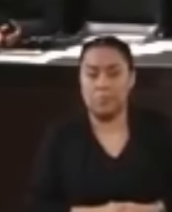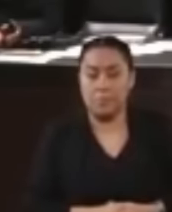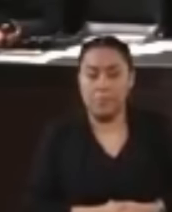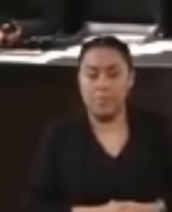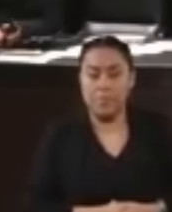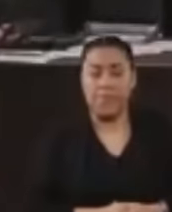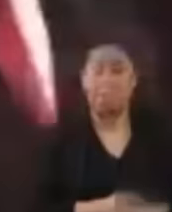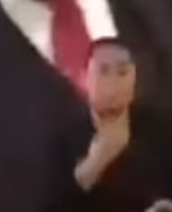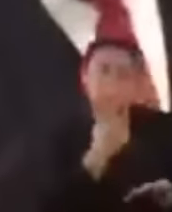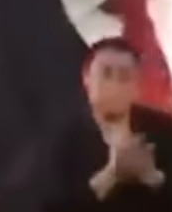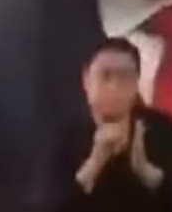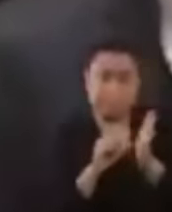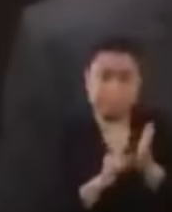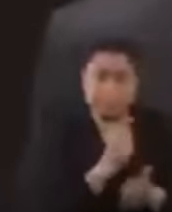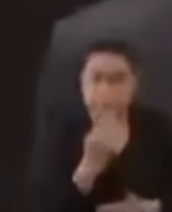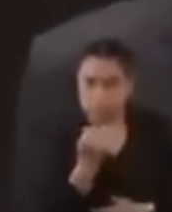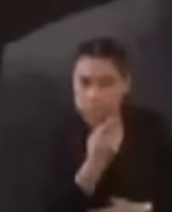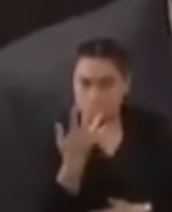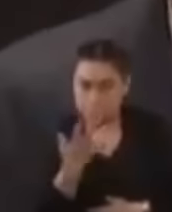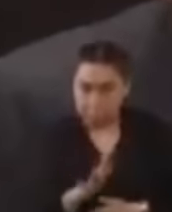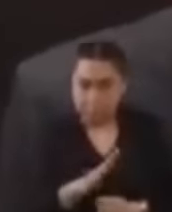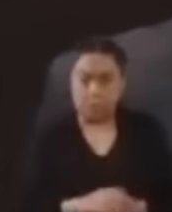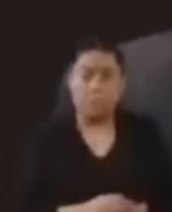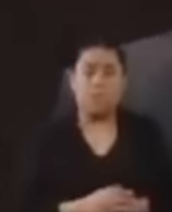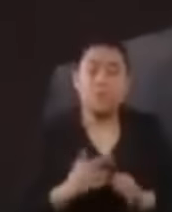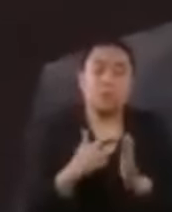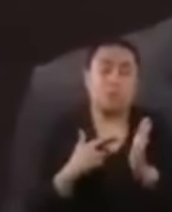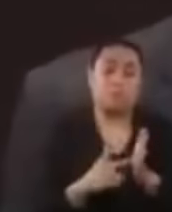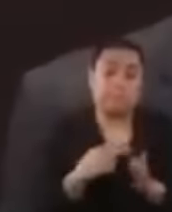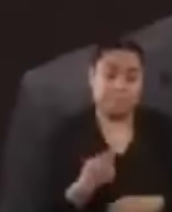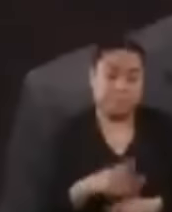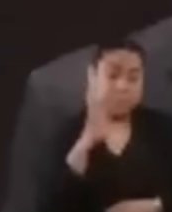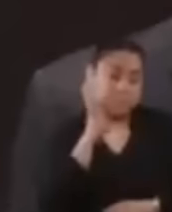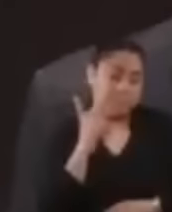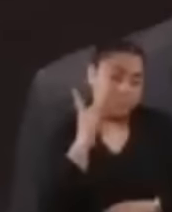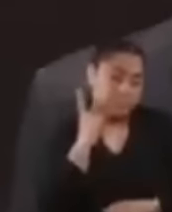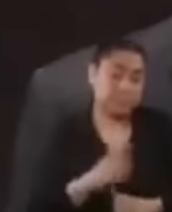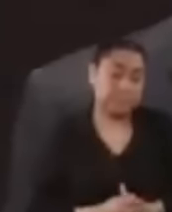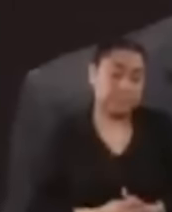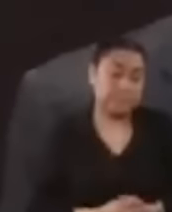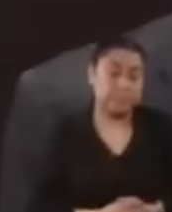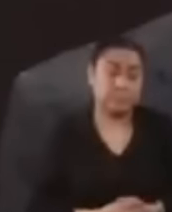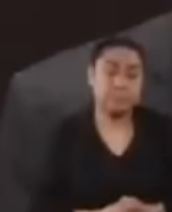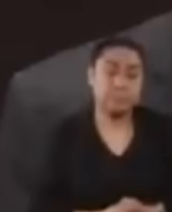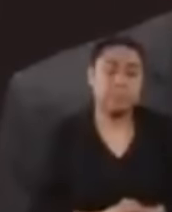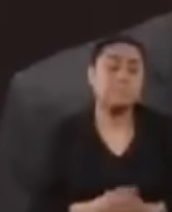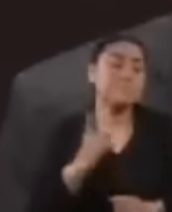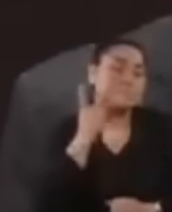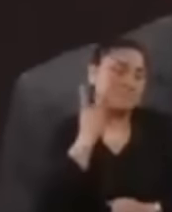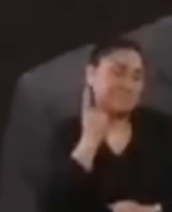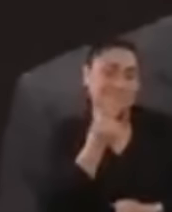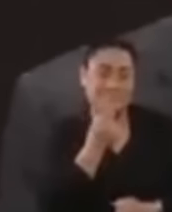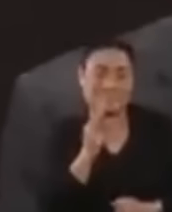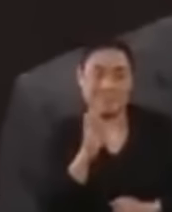Con fundamento en los artículos 109 y 110 del reglamento de la Cámara de Diputados, el diputado Federico Dorin